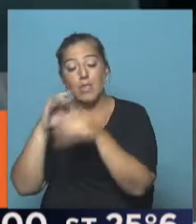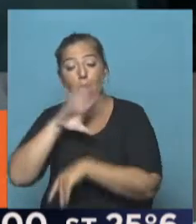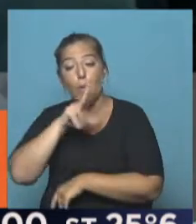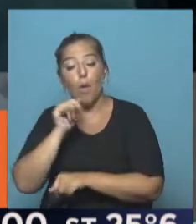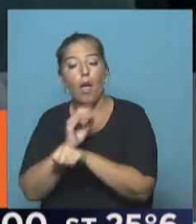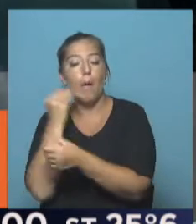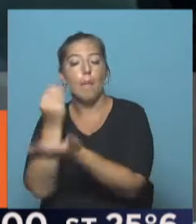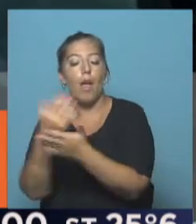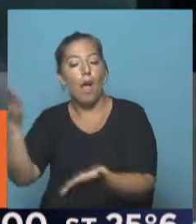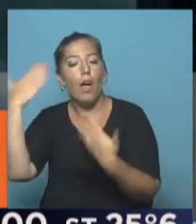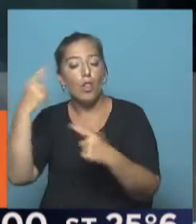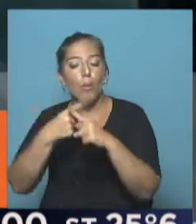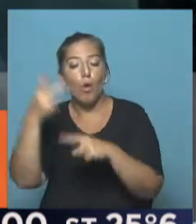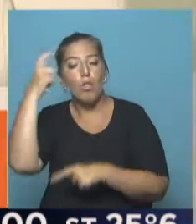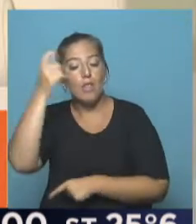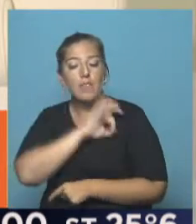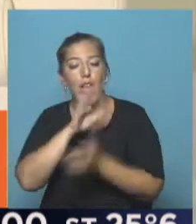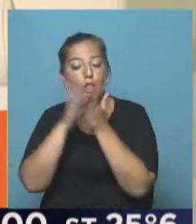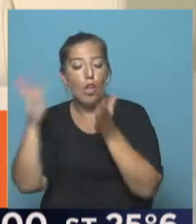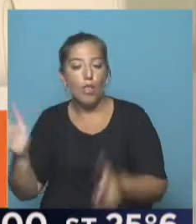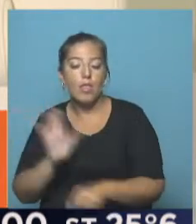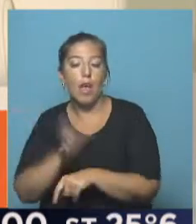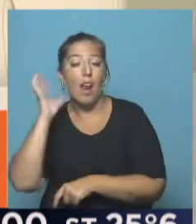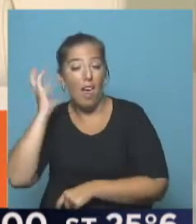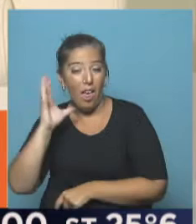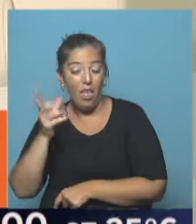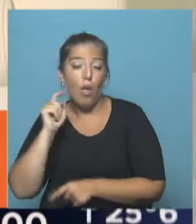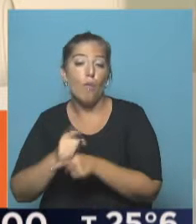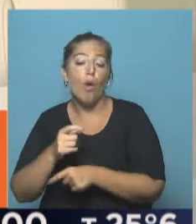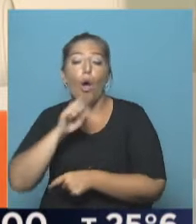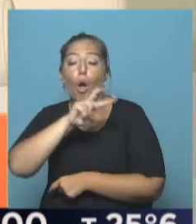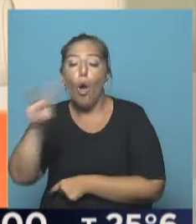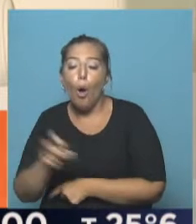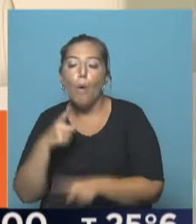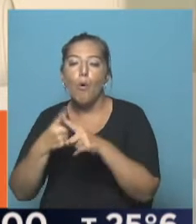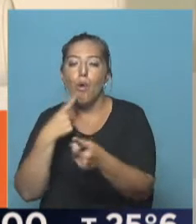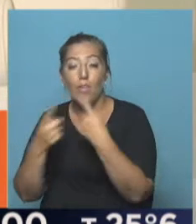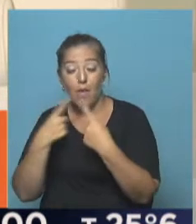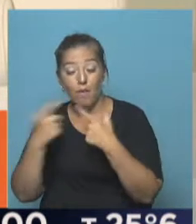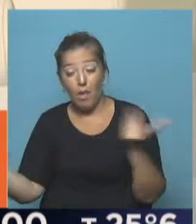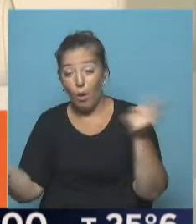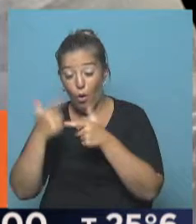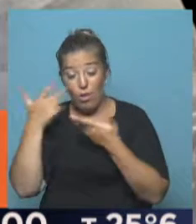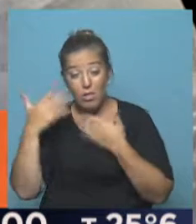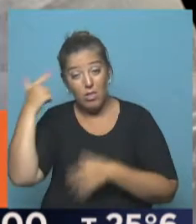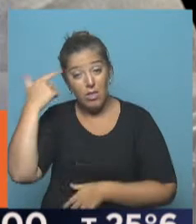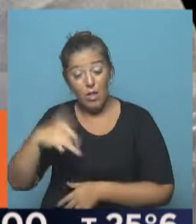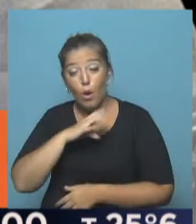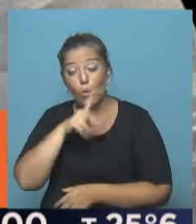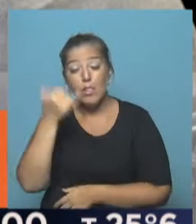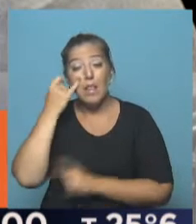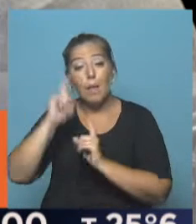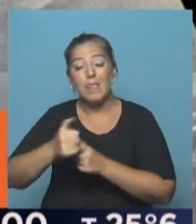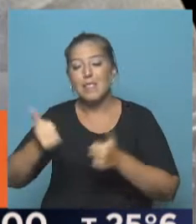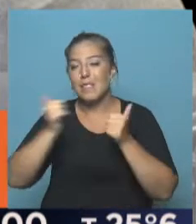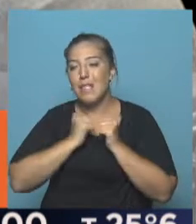los 10 años de la emisora estatal Russia Today. Cobró por una entrevista con la emisora, estuvo reunido con la inteligencia rusa y apareció sentado